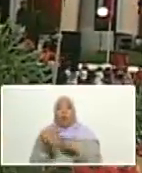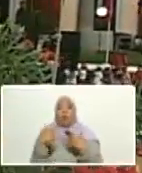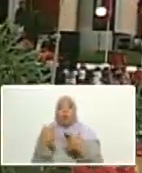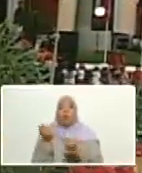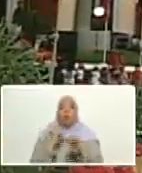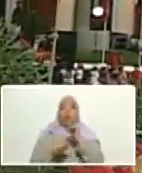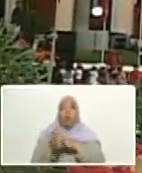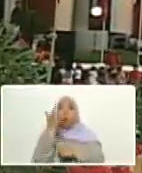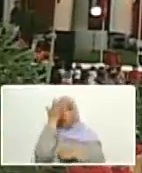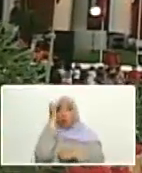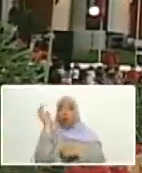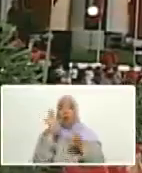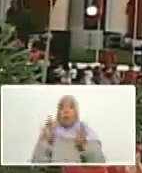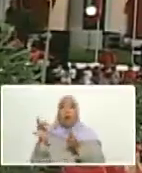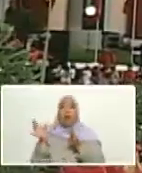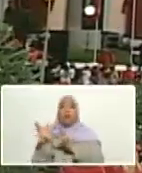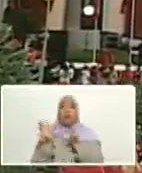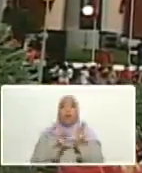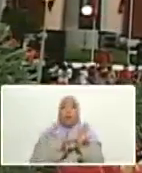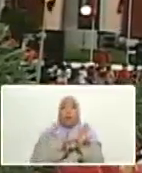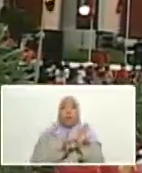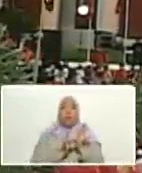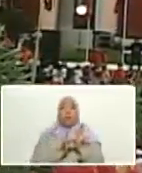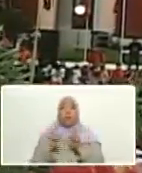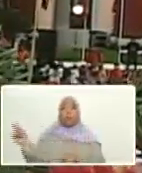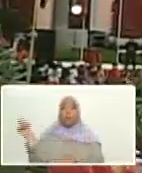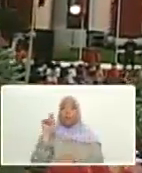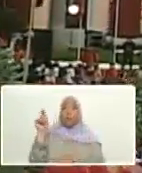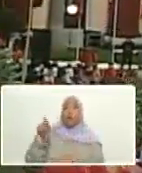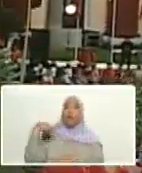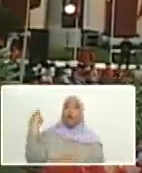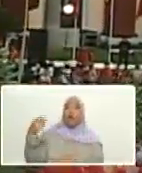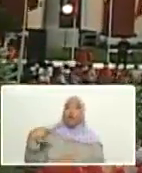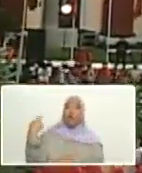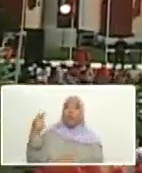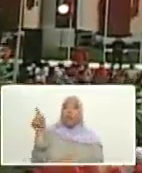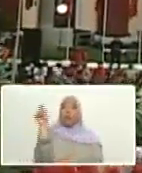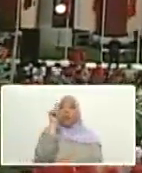febrero, marzo, abril y los meses por venir.